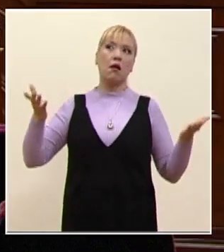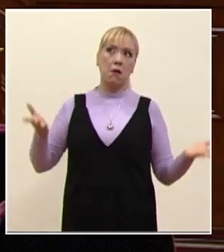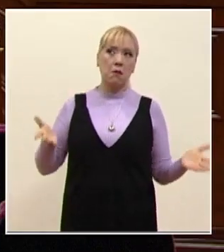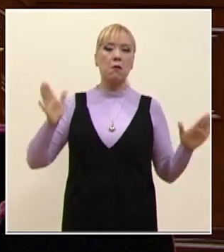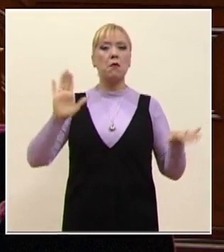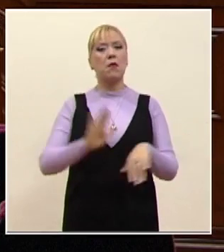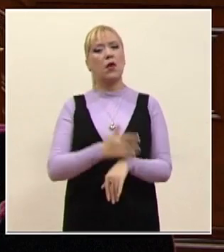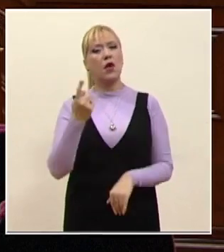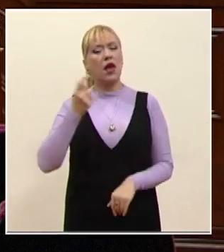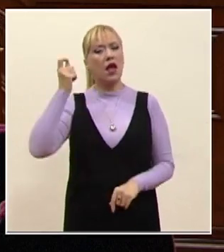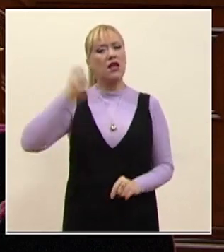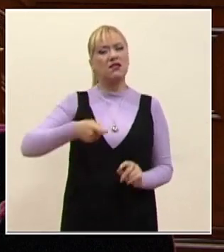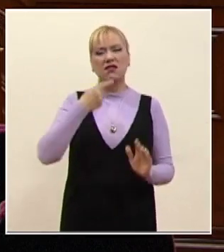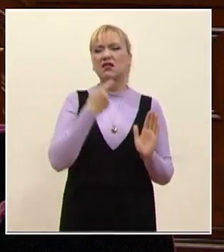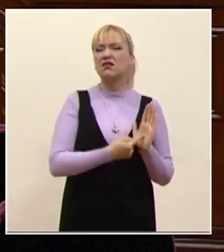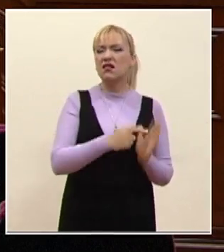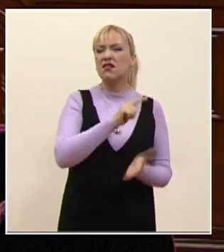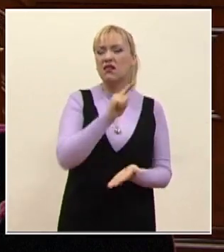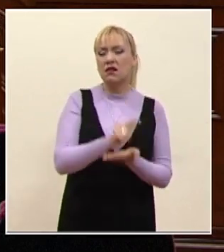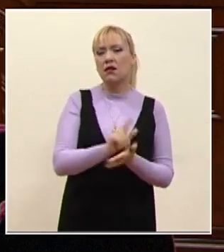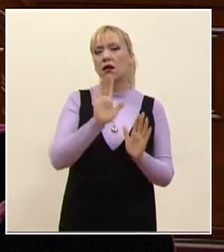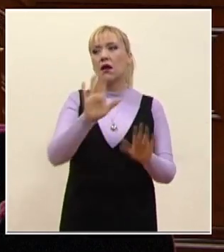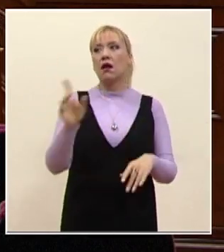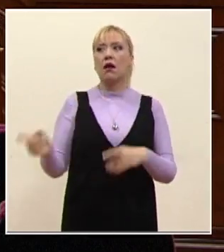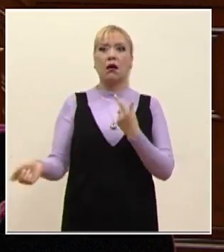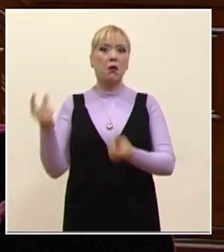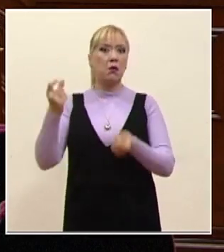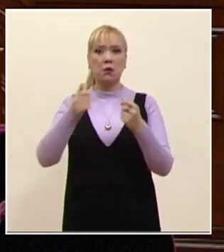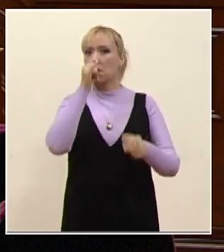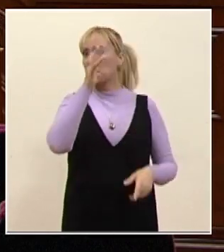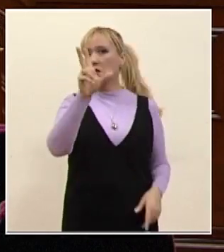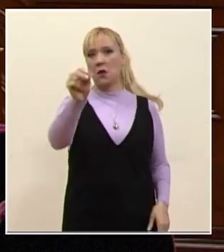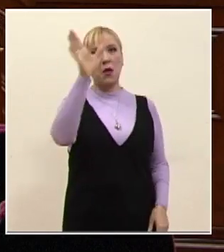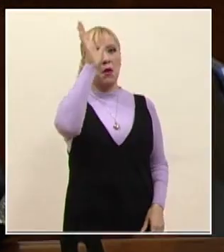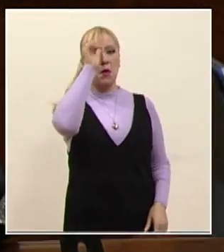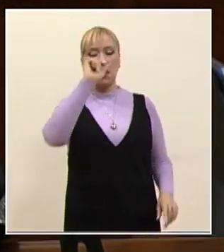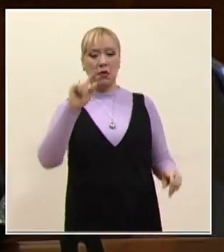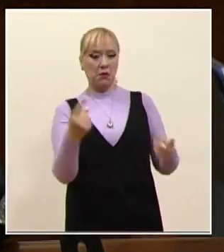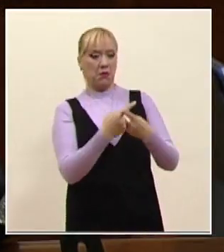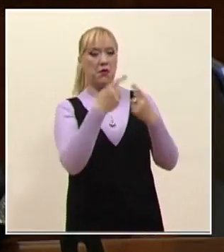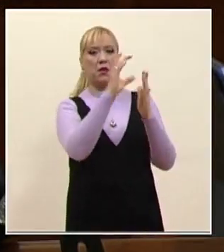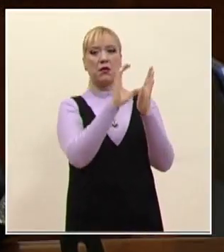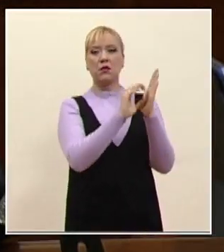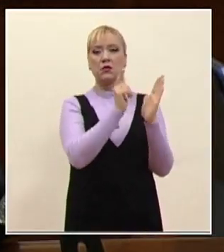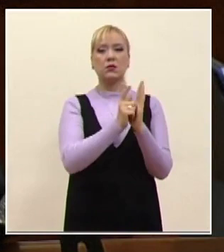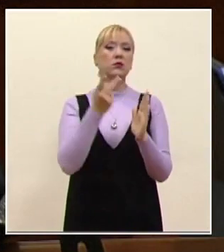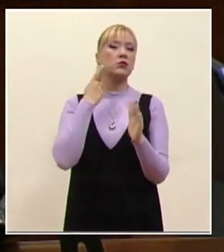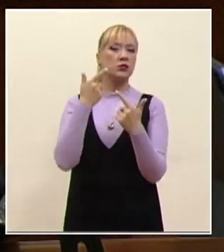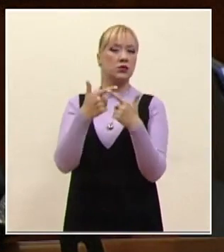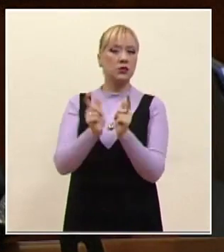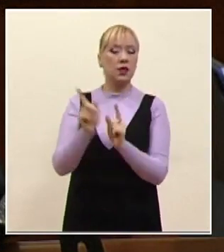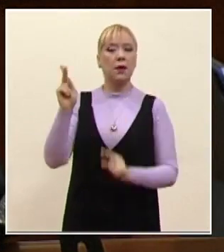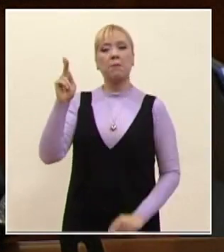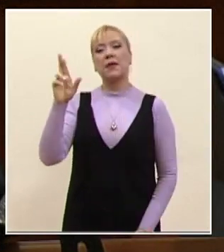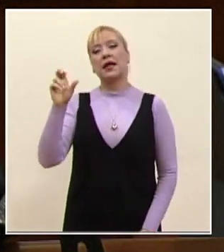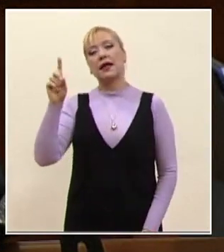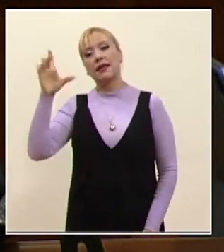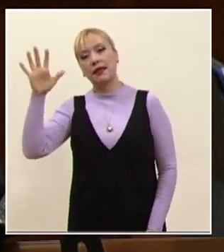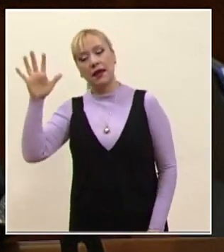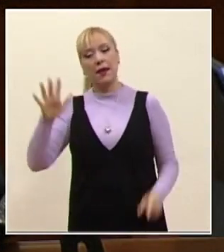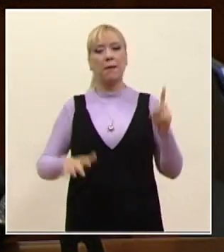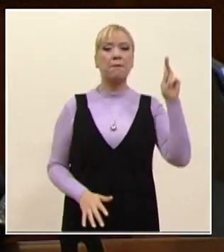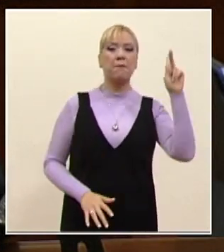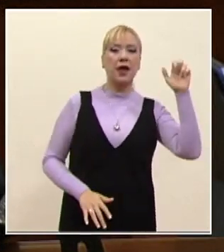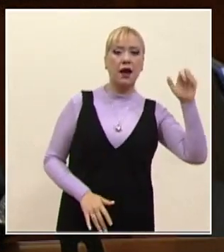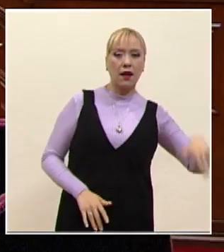que este decreto había sido impugnado vía acción de inconstitucionalidad por los partidos políticos PRD, PAN, PRI y